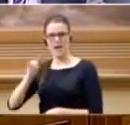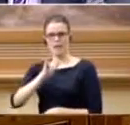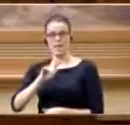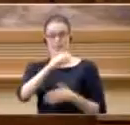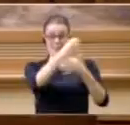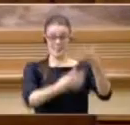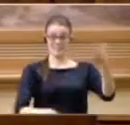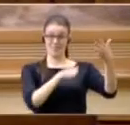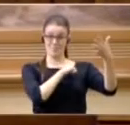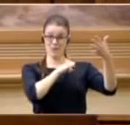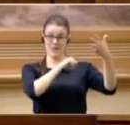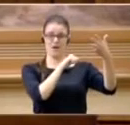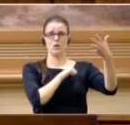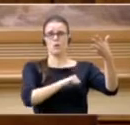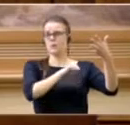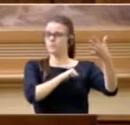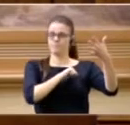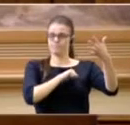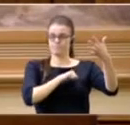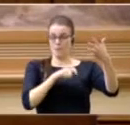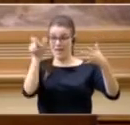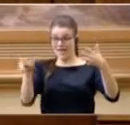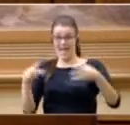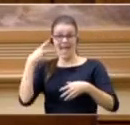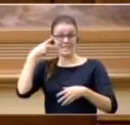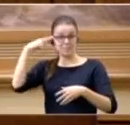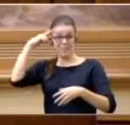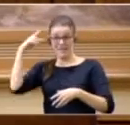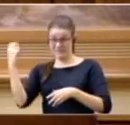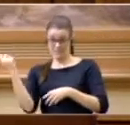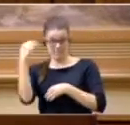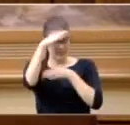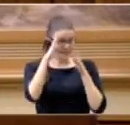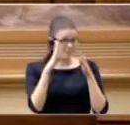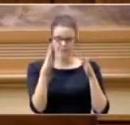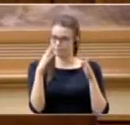de espera para ser atendido por un especialista, ¿qué va a hacer su gobierno?